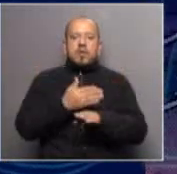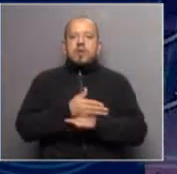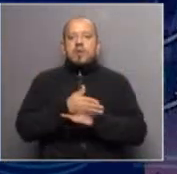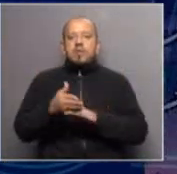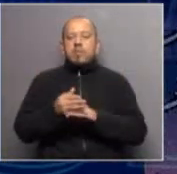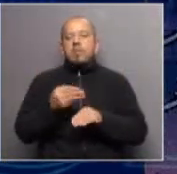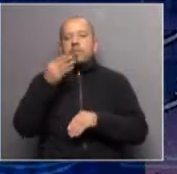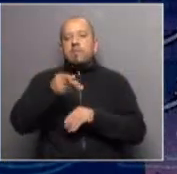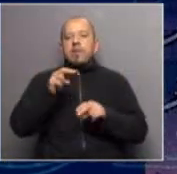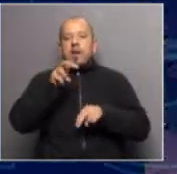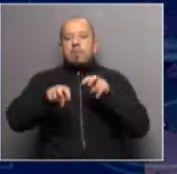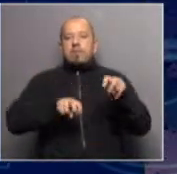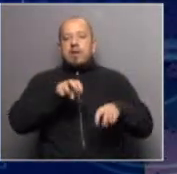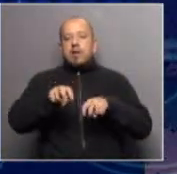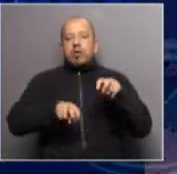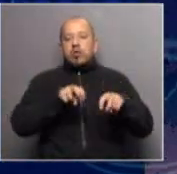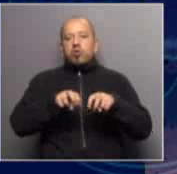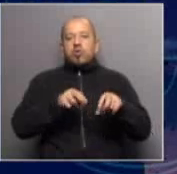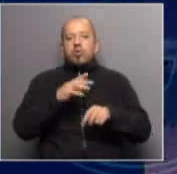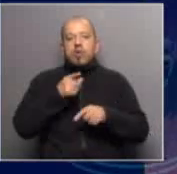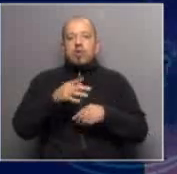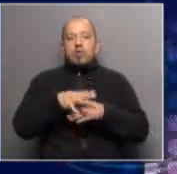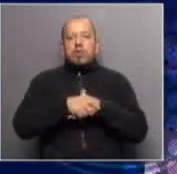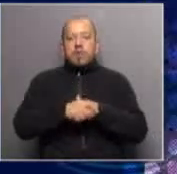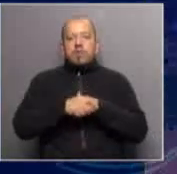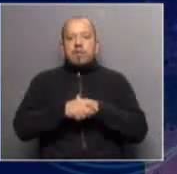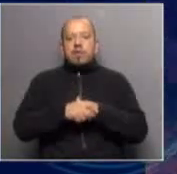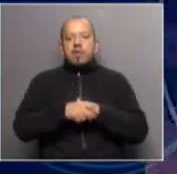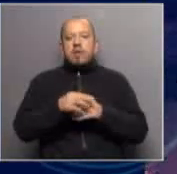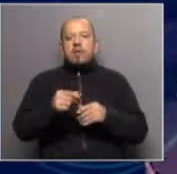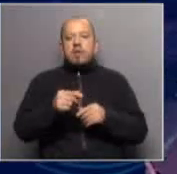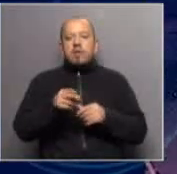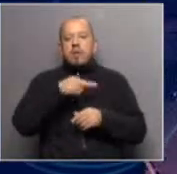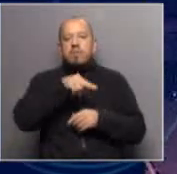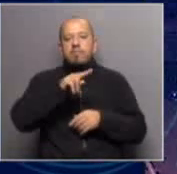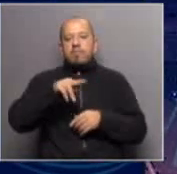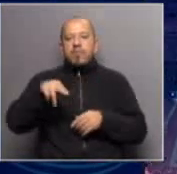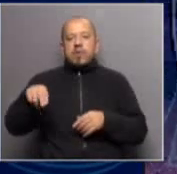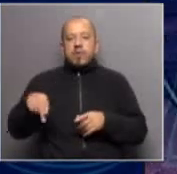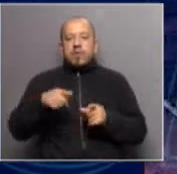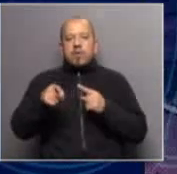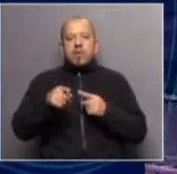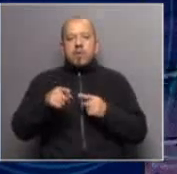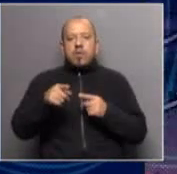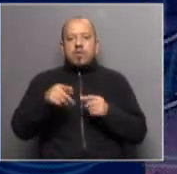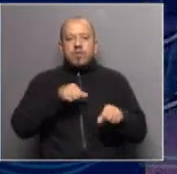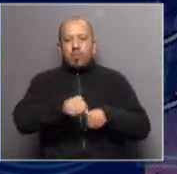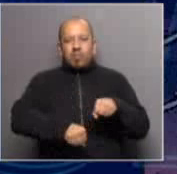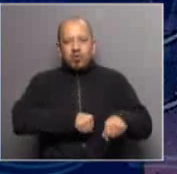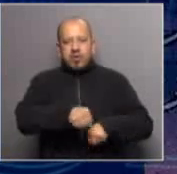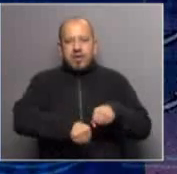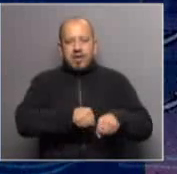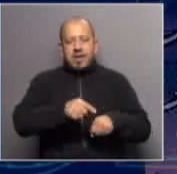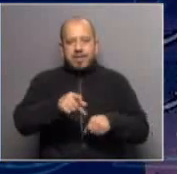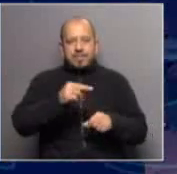Parque Rodó, porque tenía una amiga que estaba pintando un bote, en esa cosa se llamaba un bote un artista, donde un artista pinta